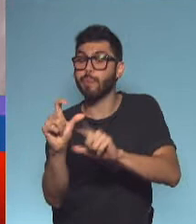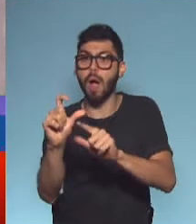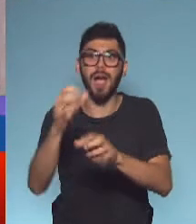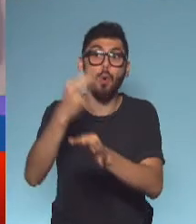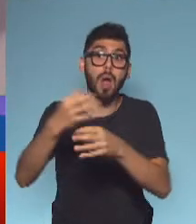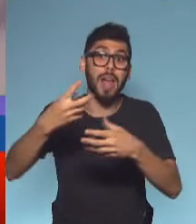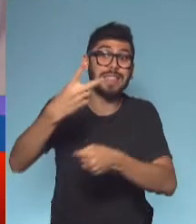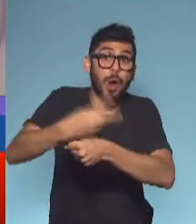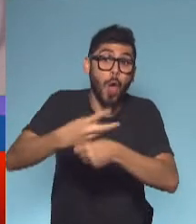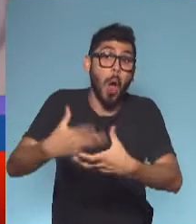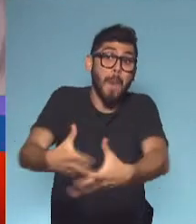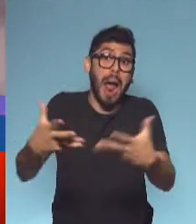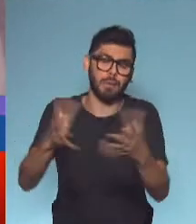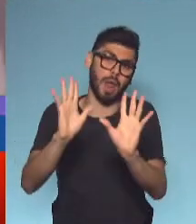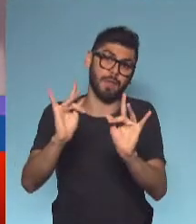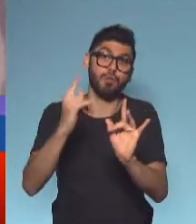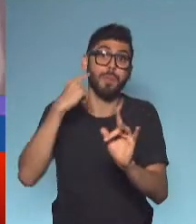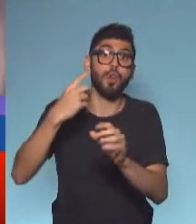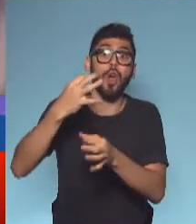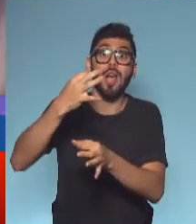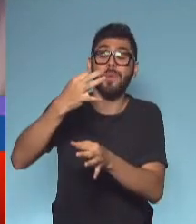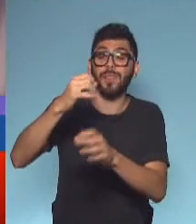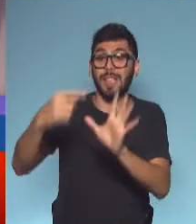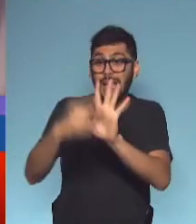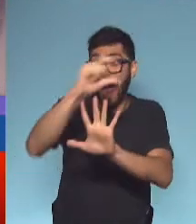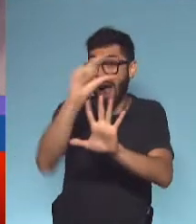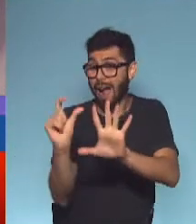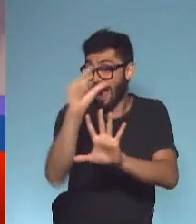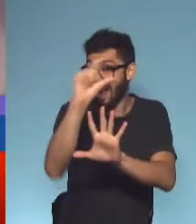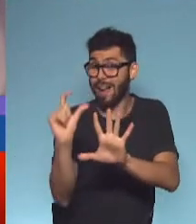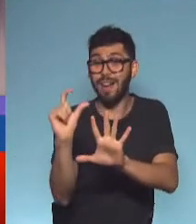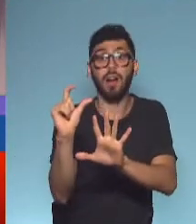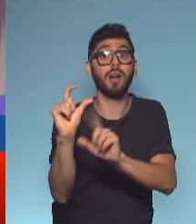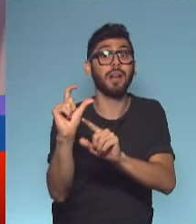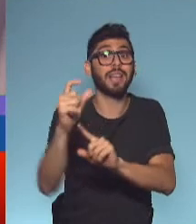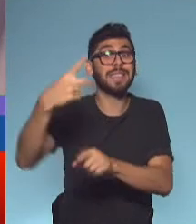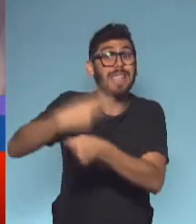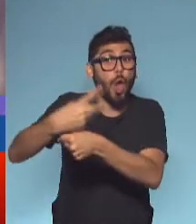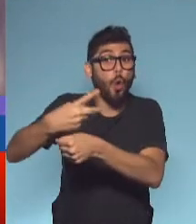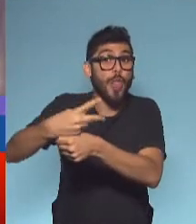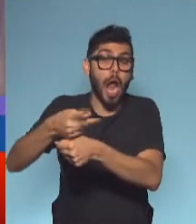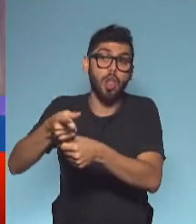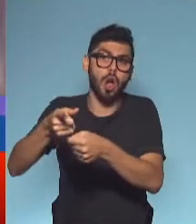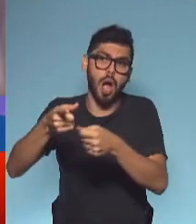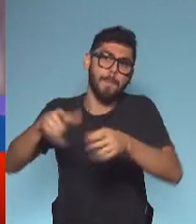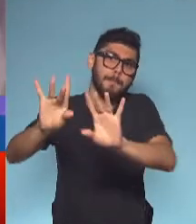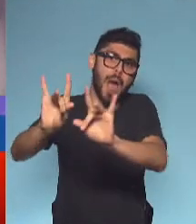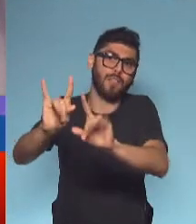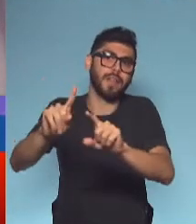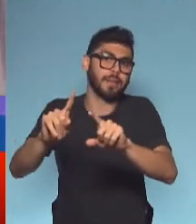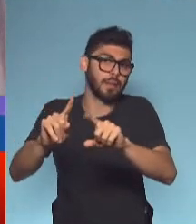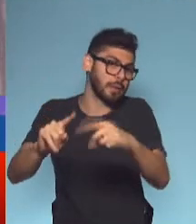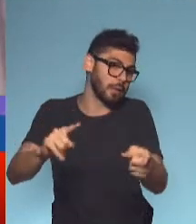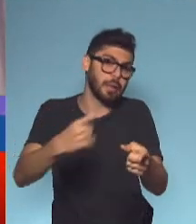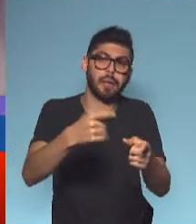del conurbano va a tener más complejidades que de repente la escuela inicial de una